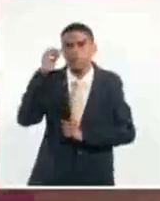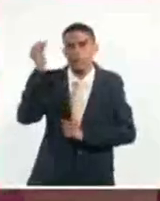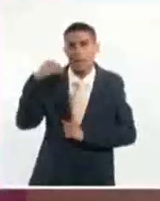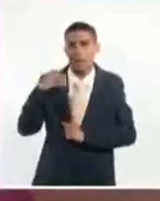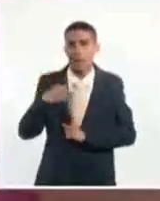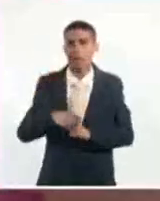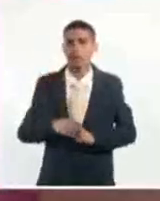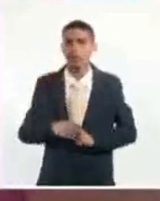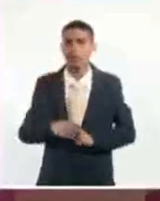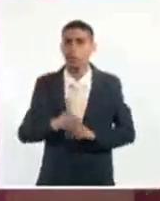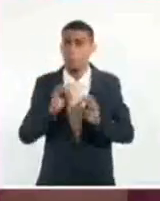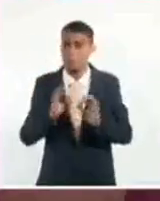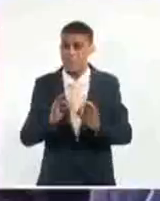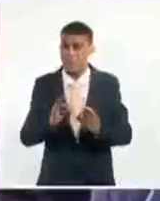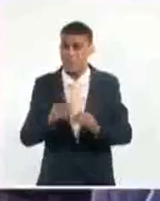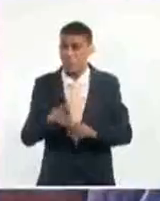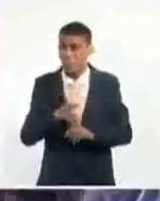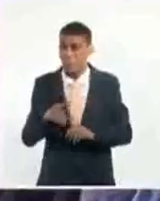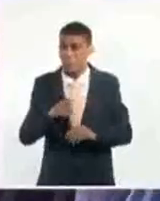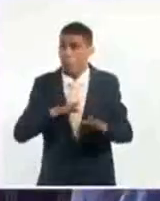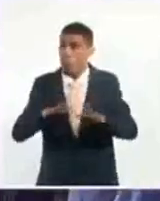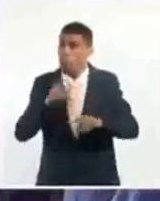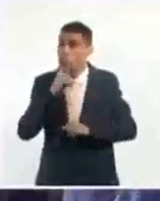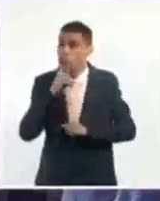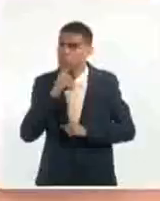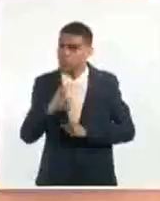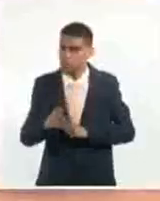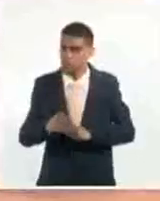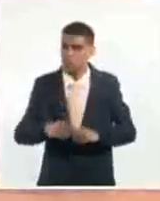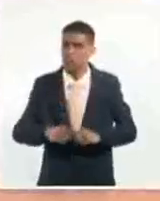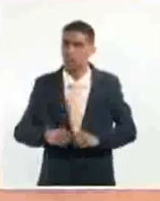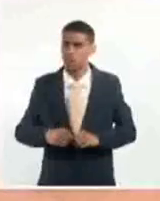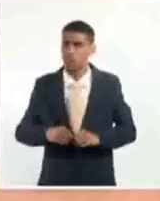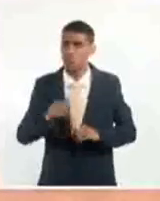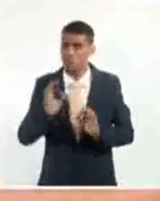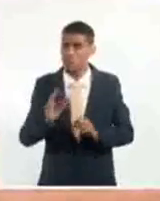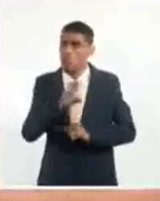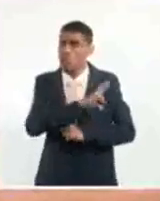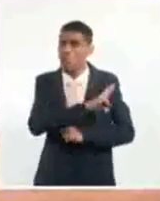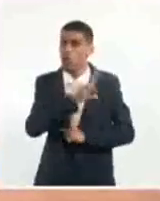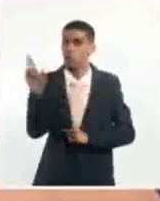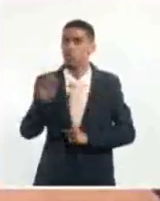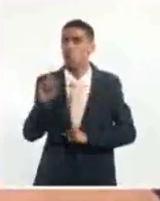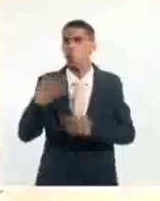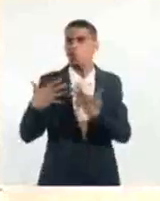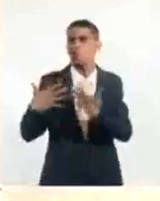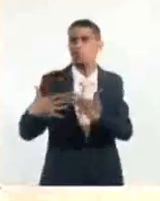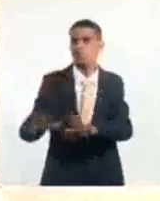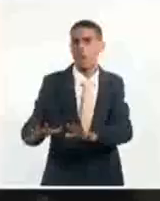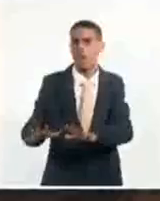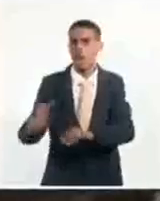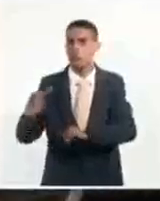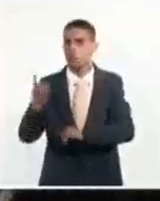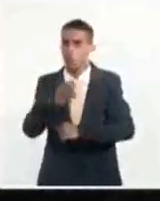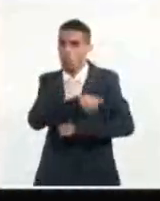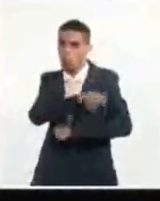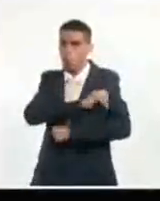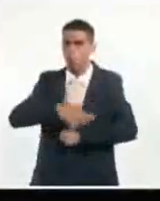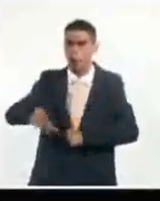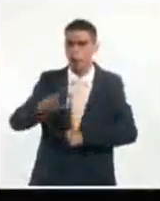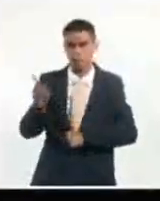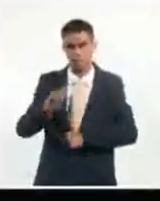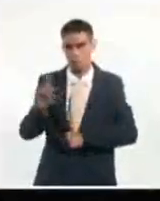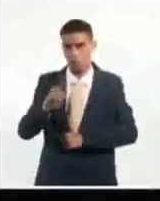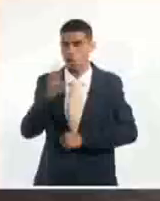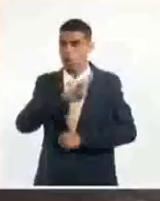que aún en medio del peor escenario, la certeza de que la revolución no dejará a nadie desamparado y de que todo cuanto